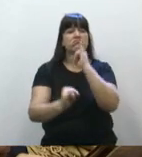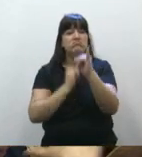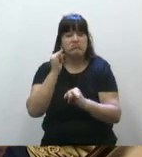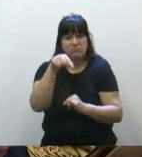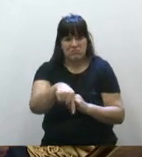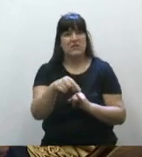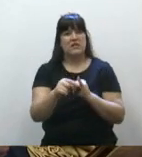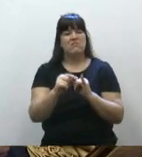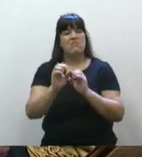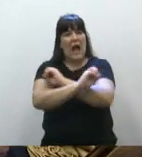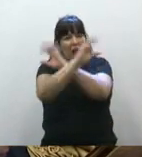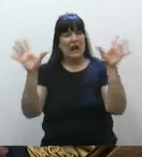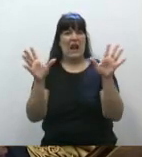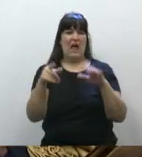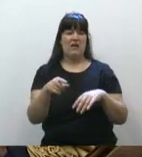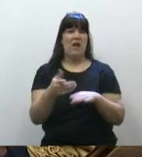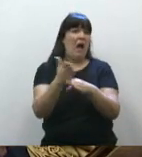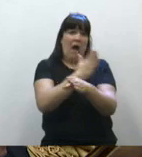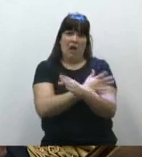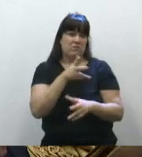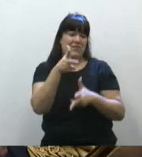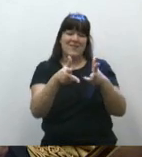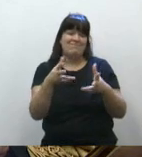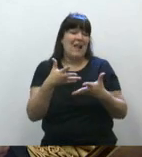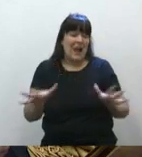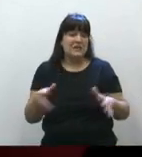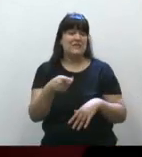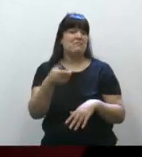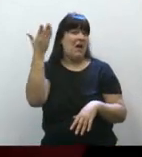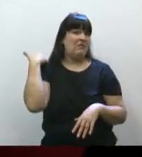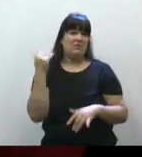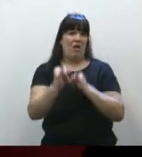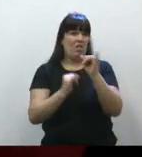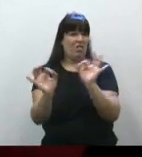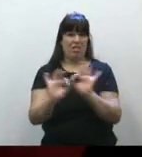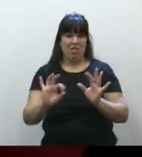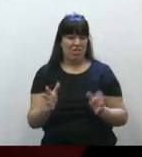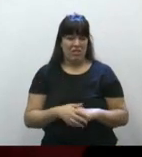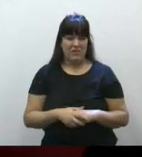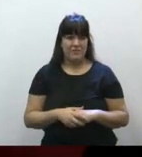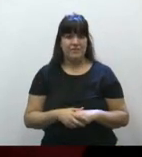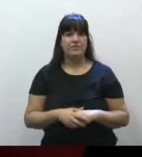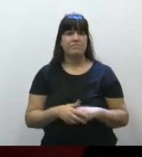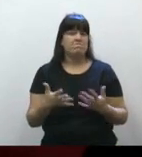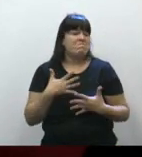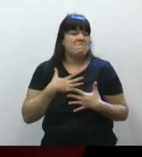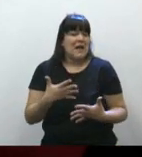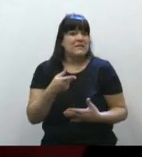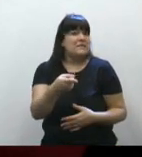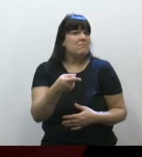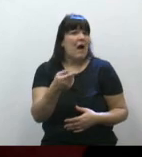cuestión y no lo abordamos antes lamentablemente no la abordamos lamentablemente no